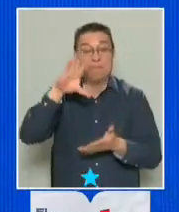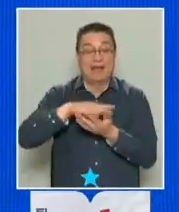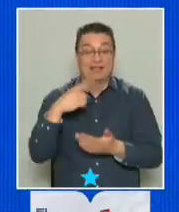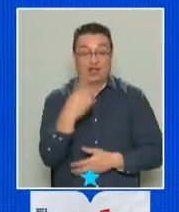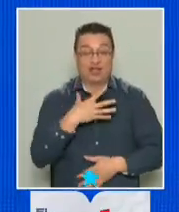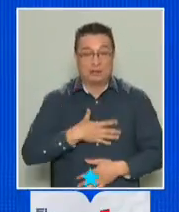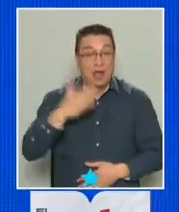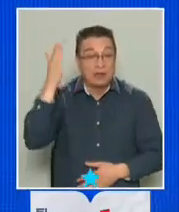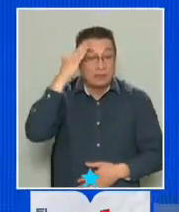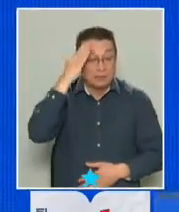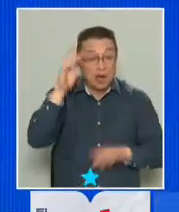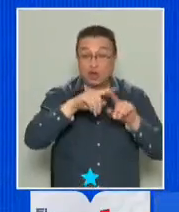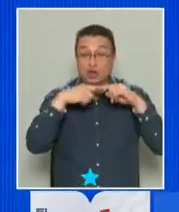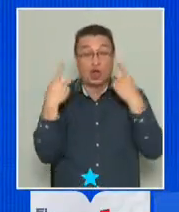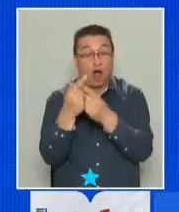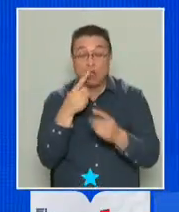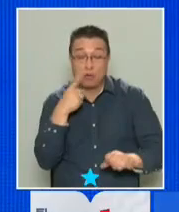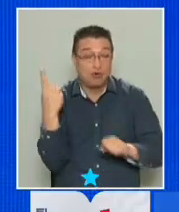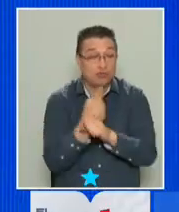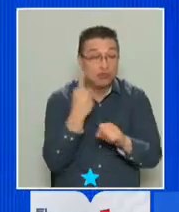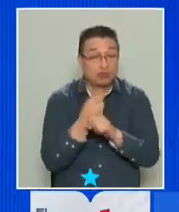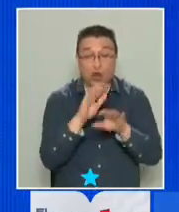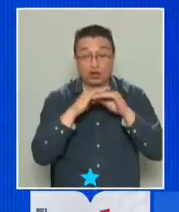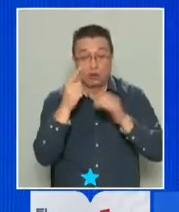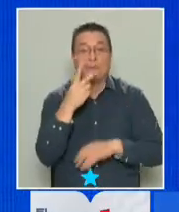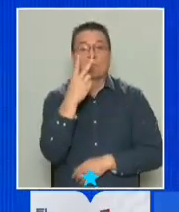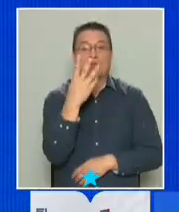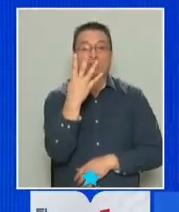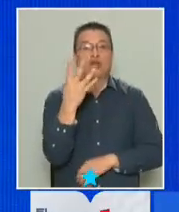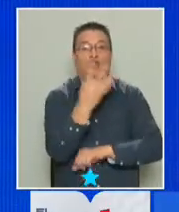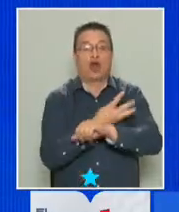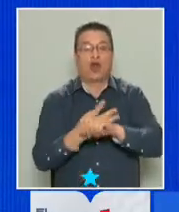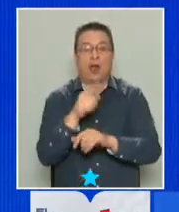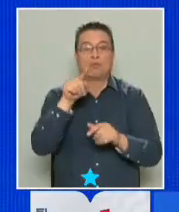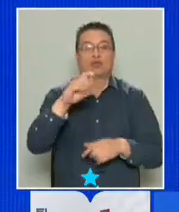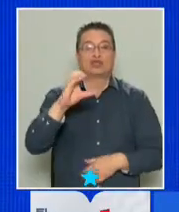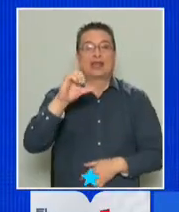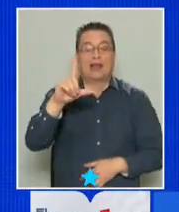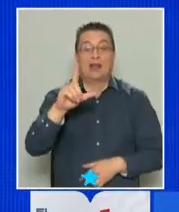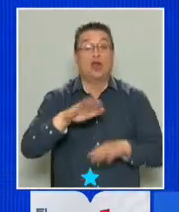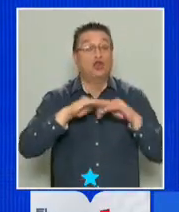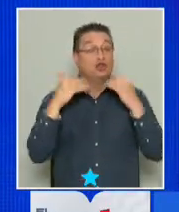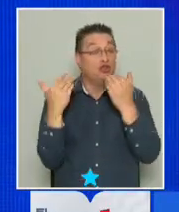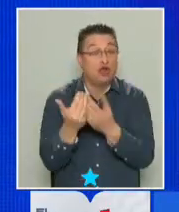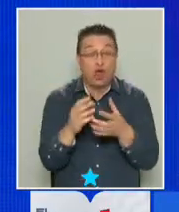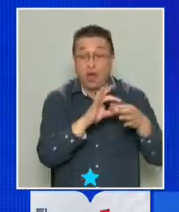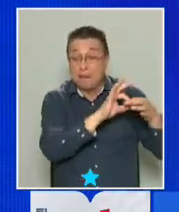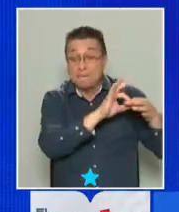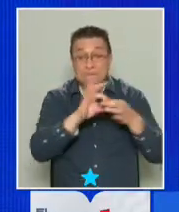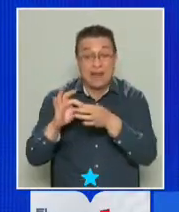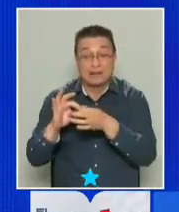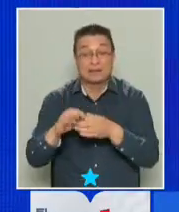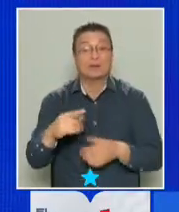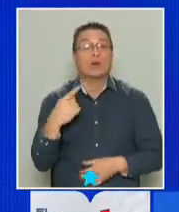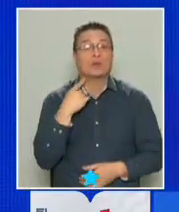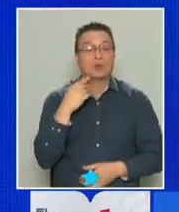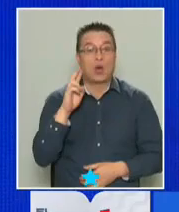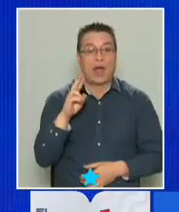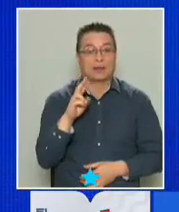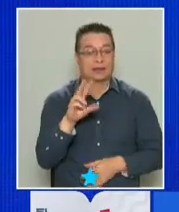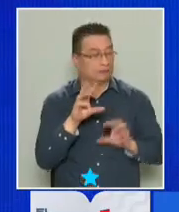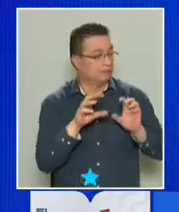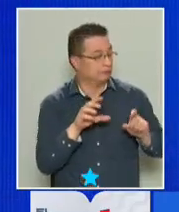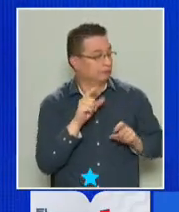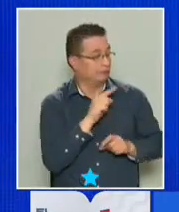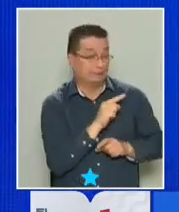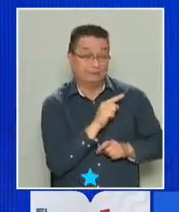recordarles que todo esto que conversamos también de cuatro horas punto cl todo lo que está pasando en el cuerpo revisando